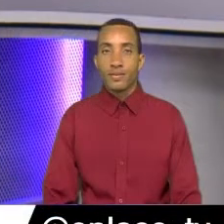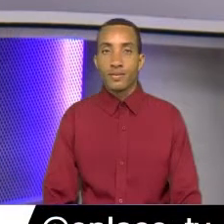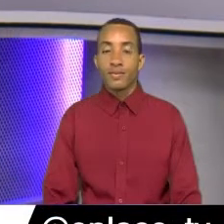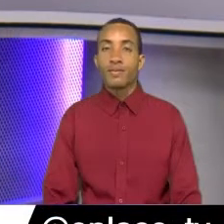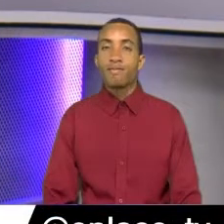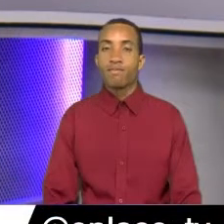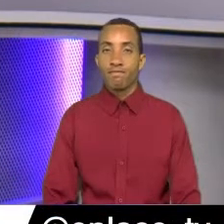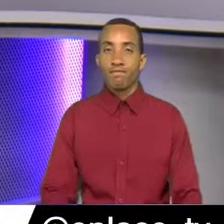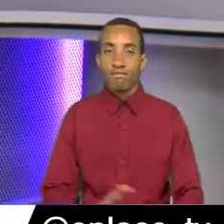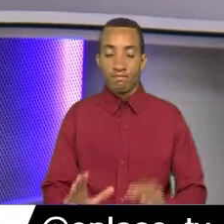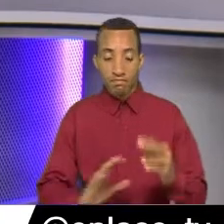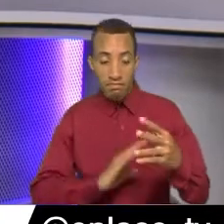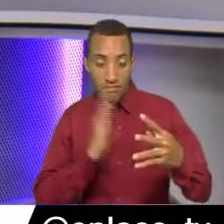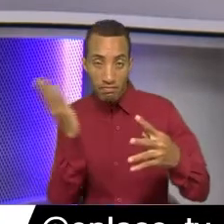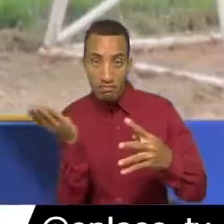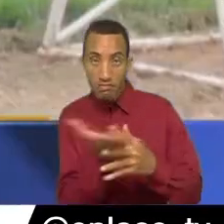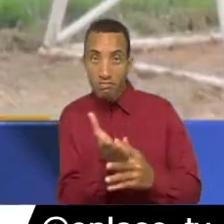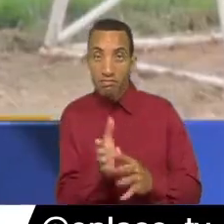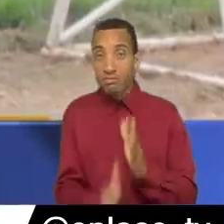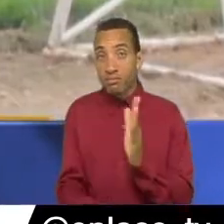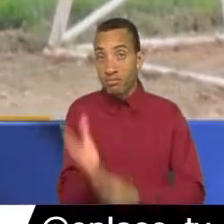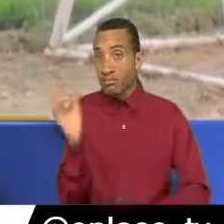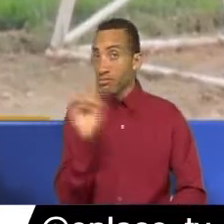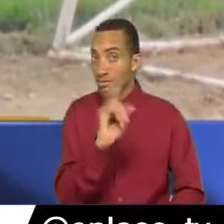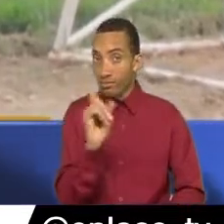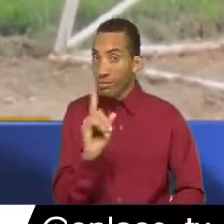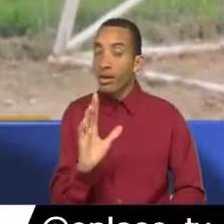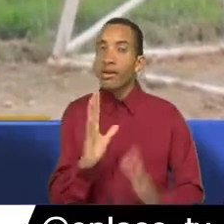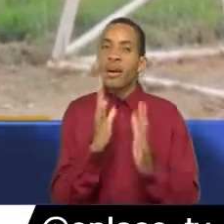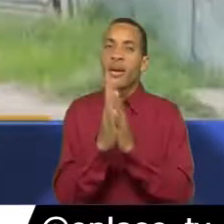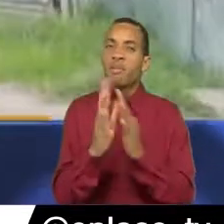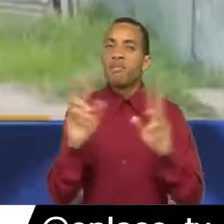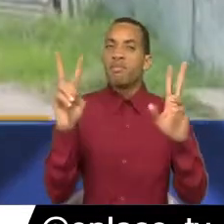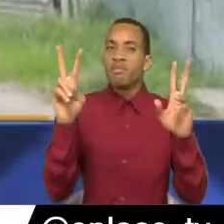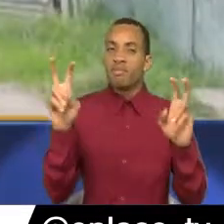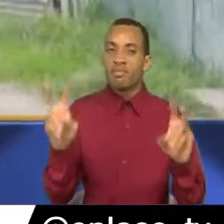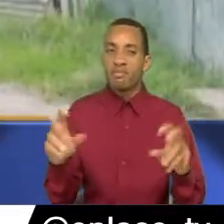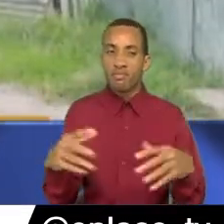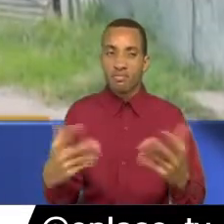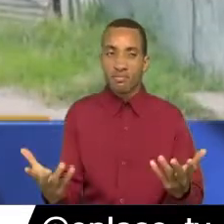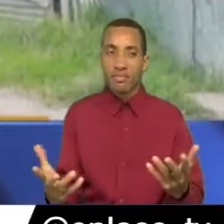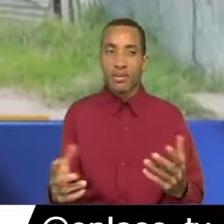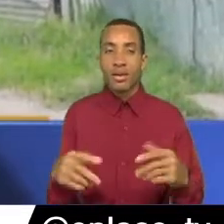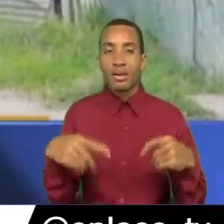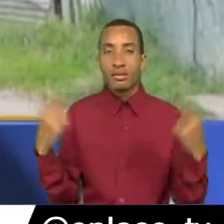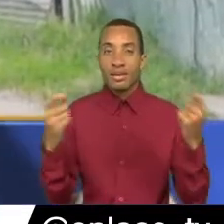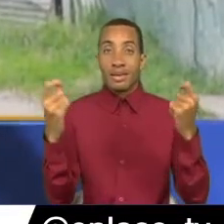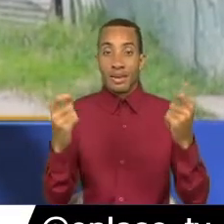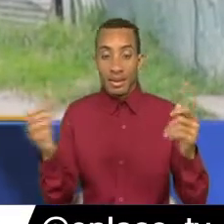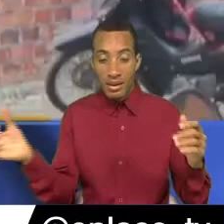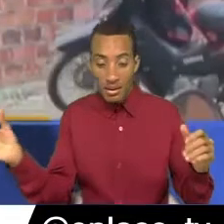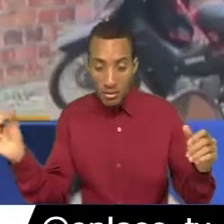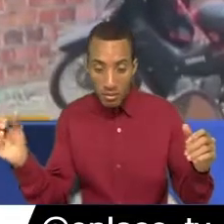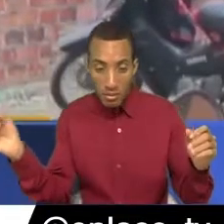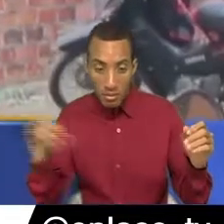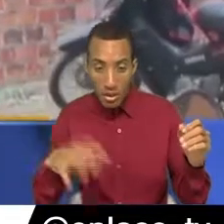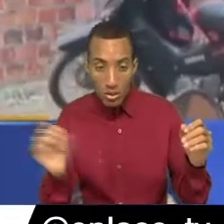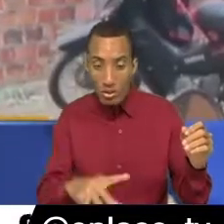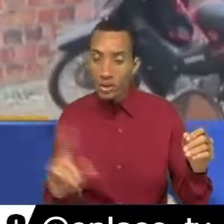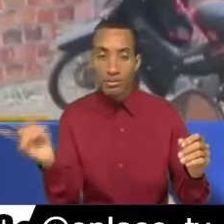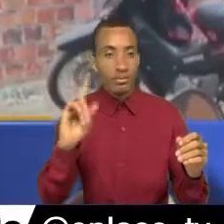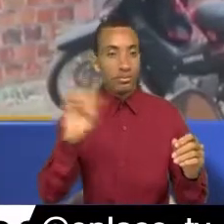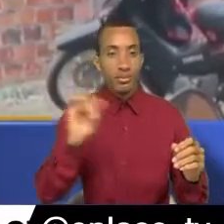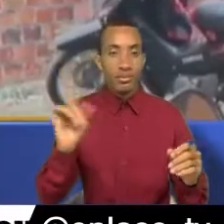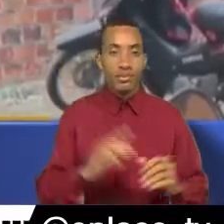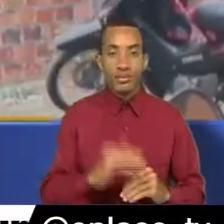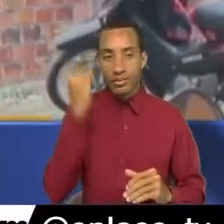Momento de hacer una pausa, no se muevan porque al regresar hablaremos en Enlace Noticias sobre la campaña Cero Basuras, promovida por la Alcaldía